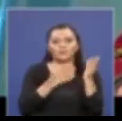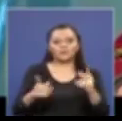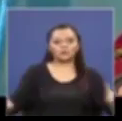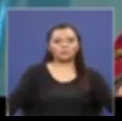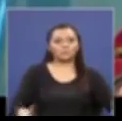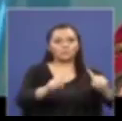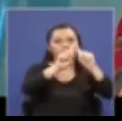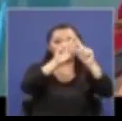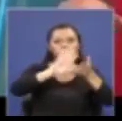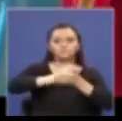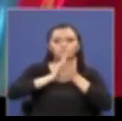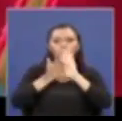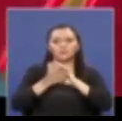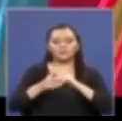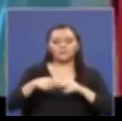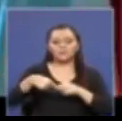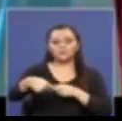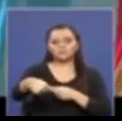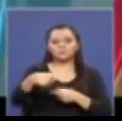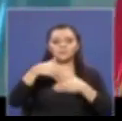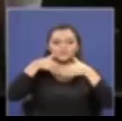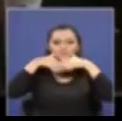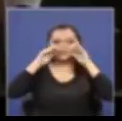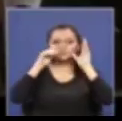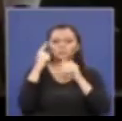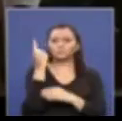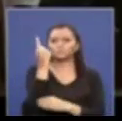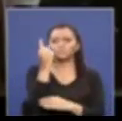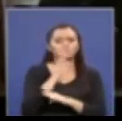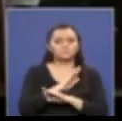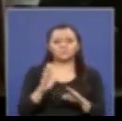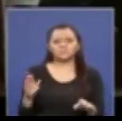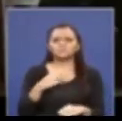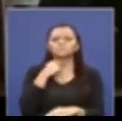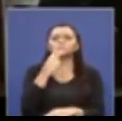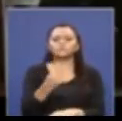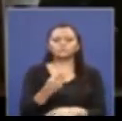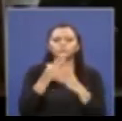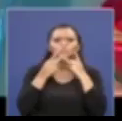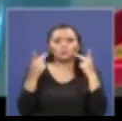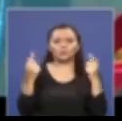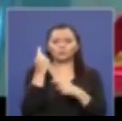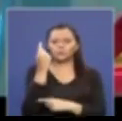en noviembre y diciembre. Una sola voz, la voz de los pueblos.